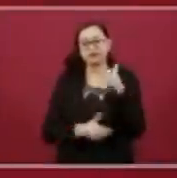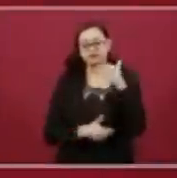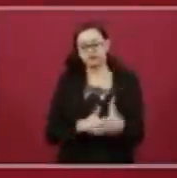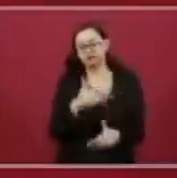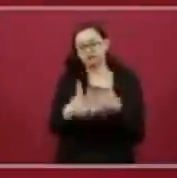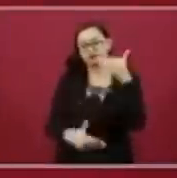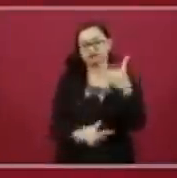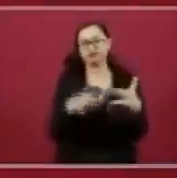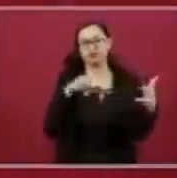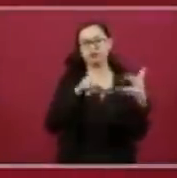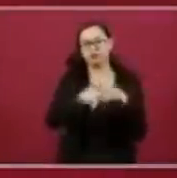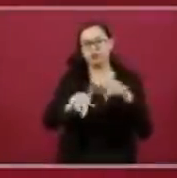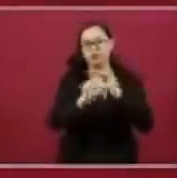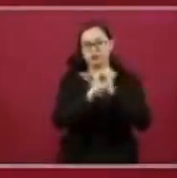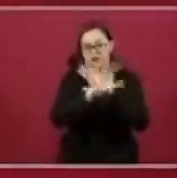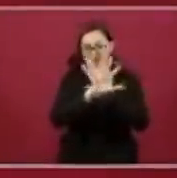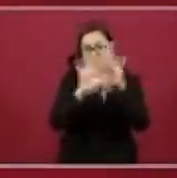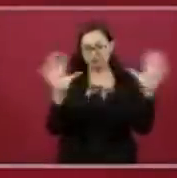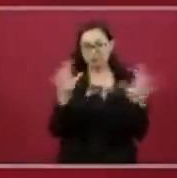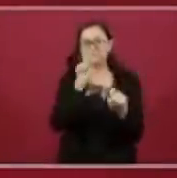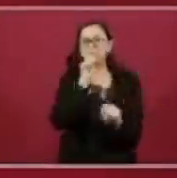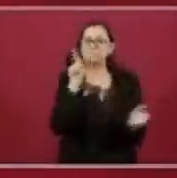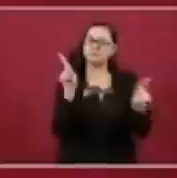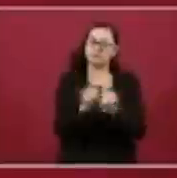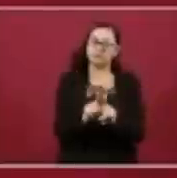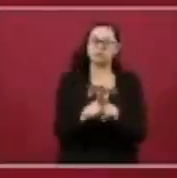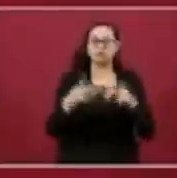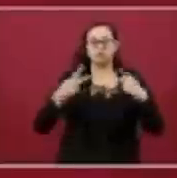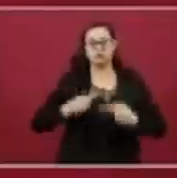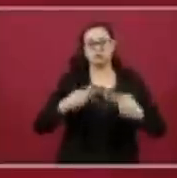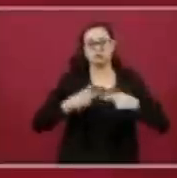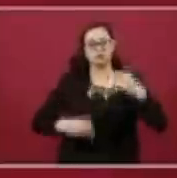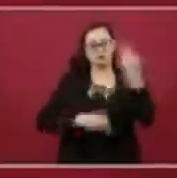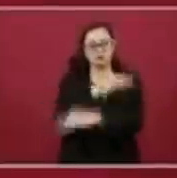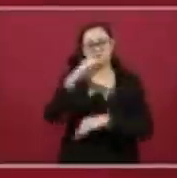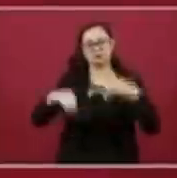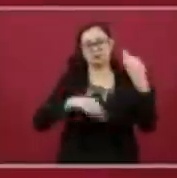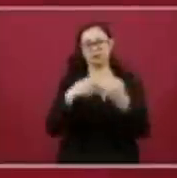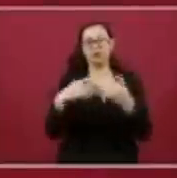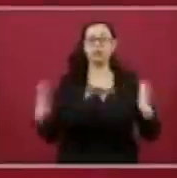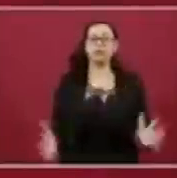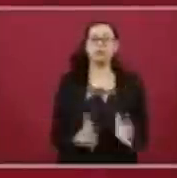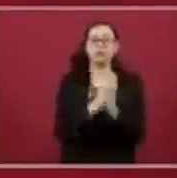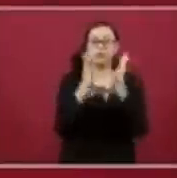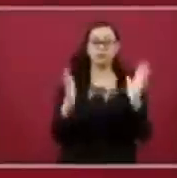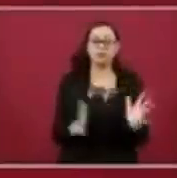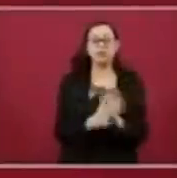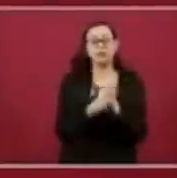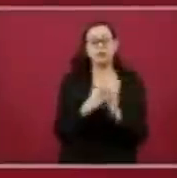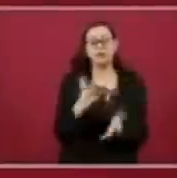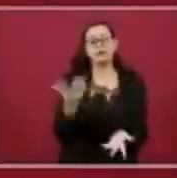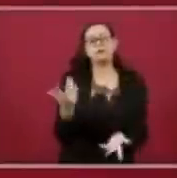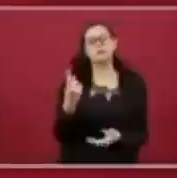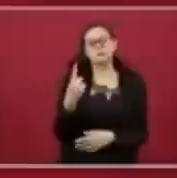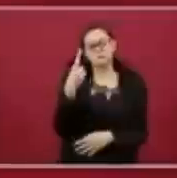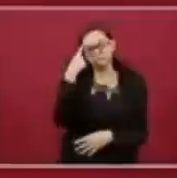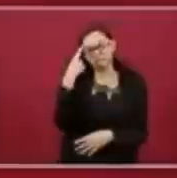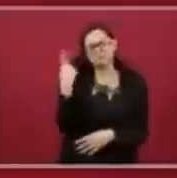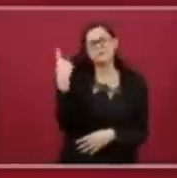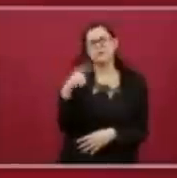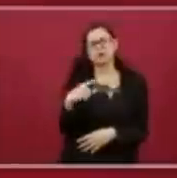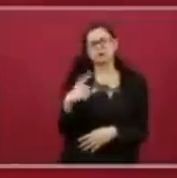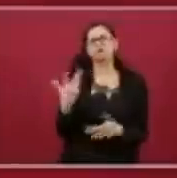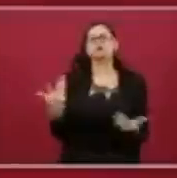transparentes y fomenta la participación de todos los actores involucrados para tener objetividad y